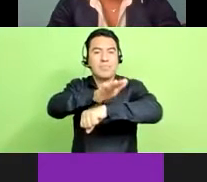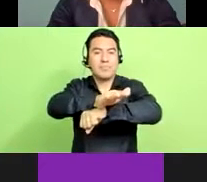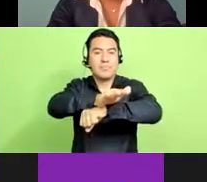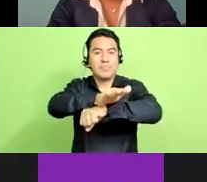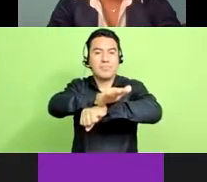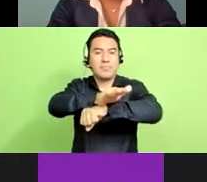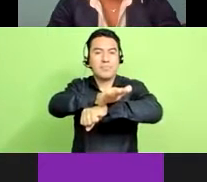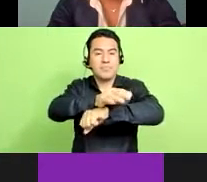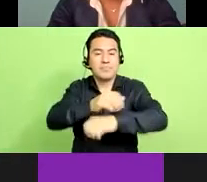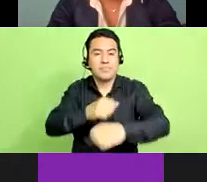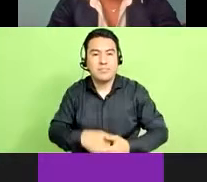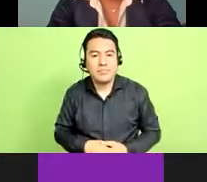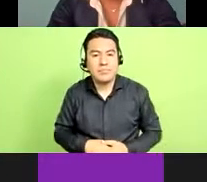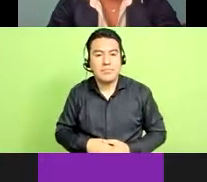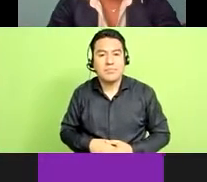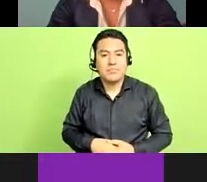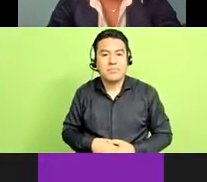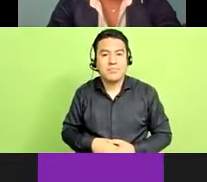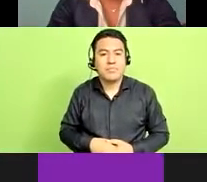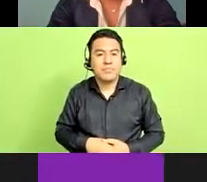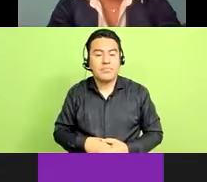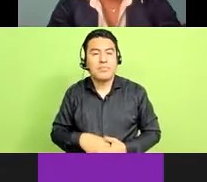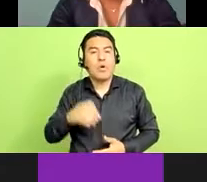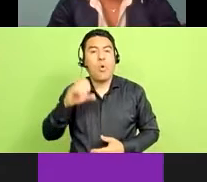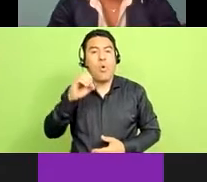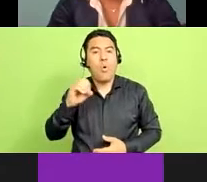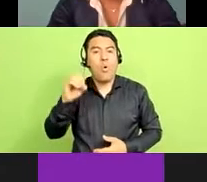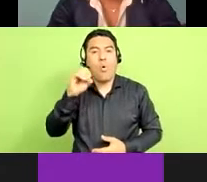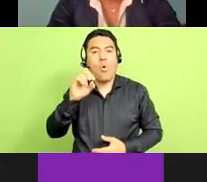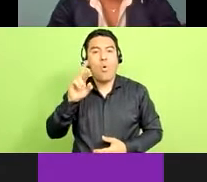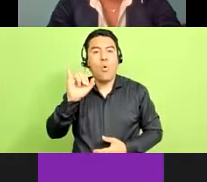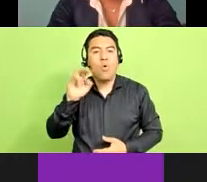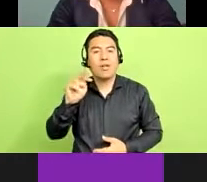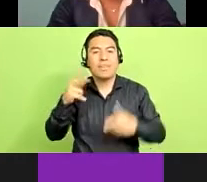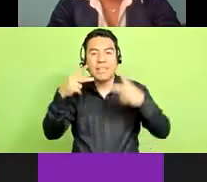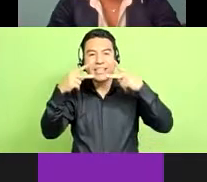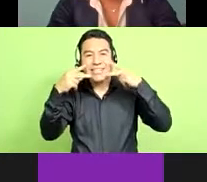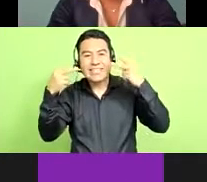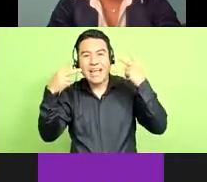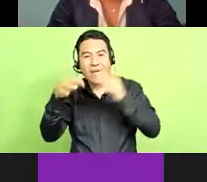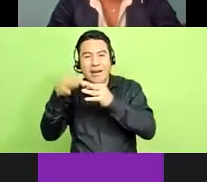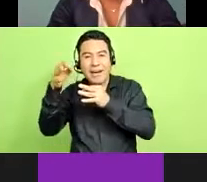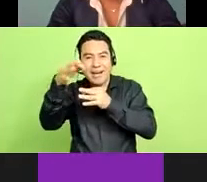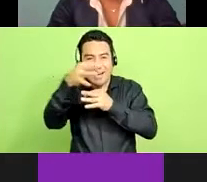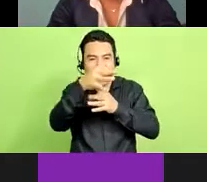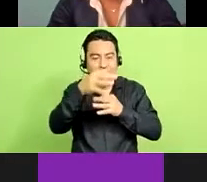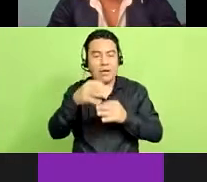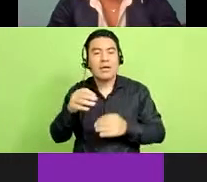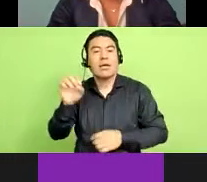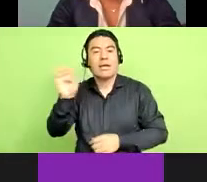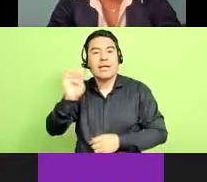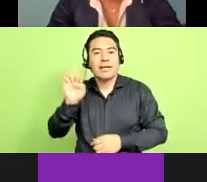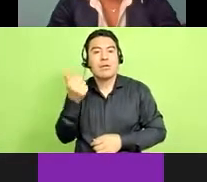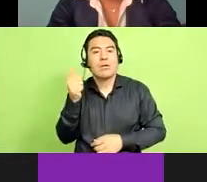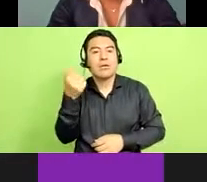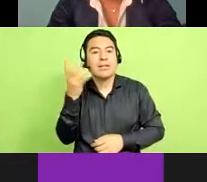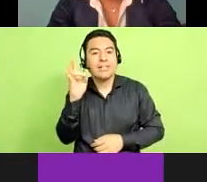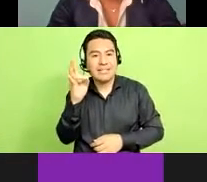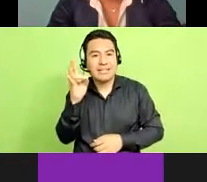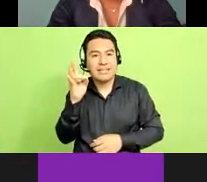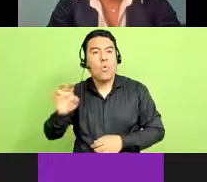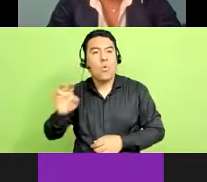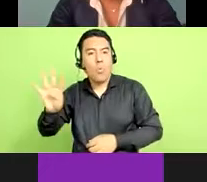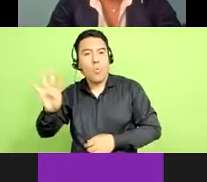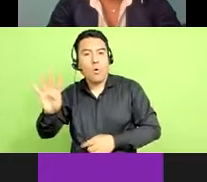horas macro región oriente 17 enero también de las 16 16